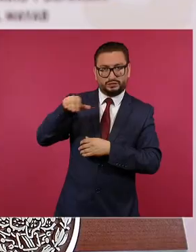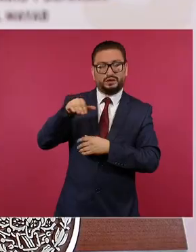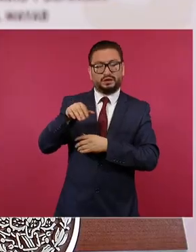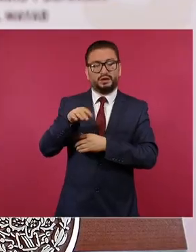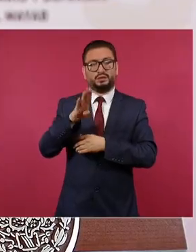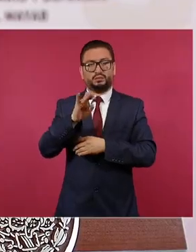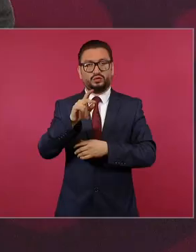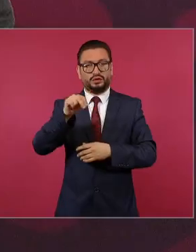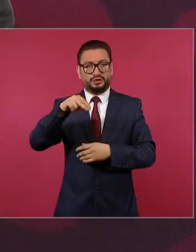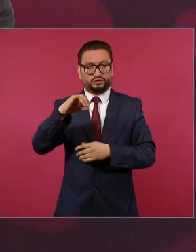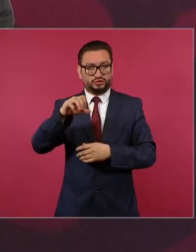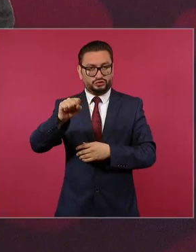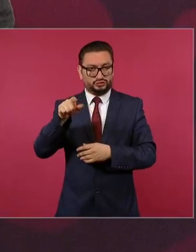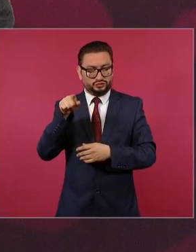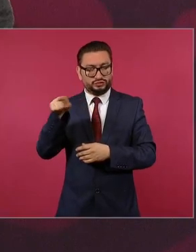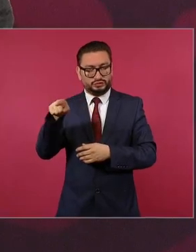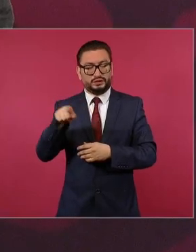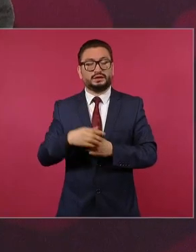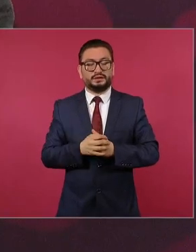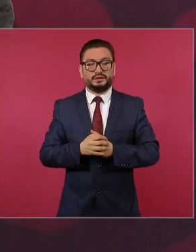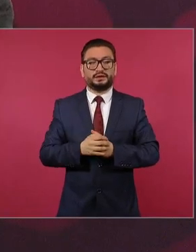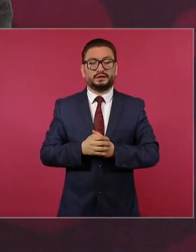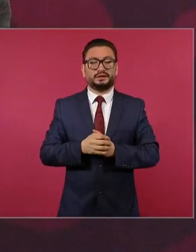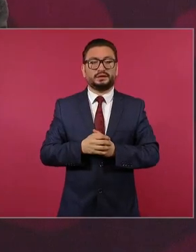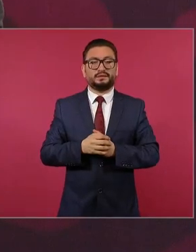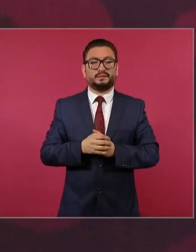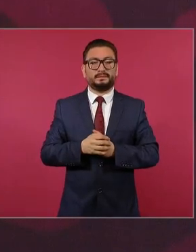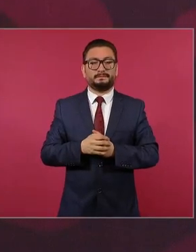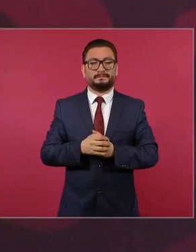Bolaños, que